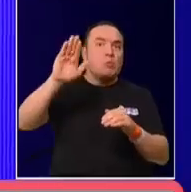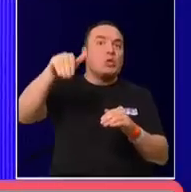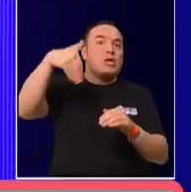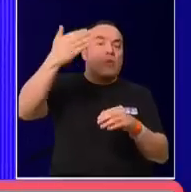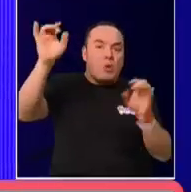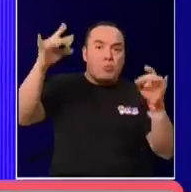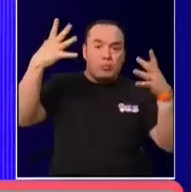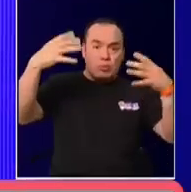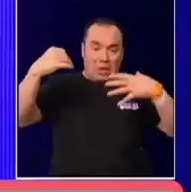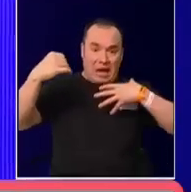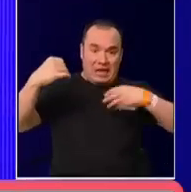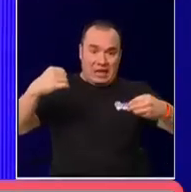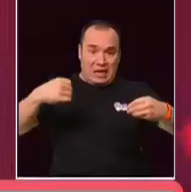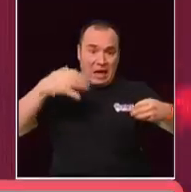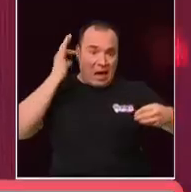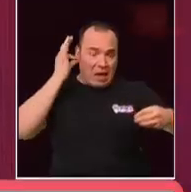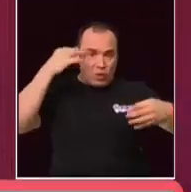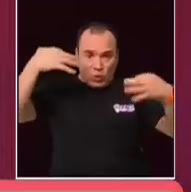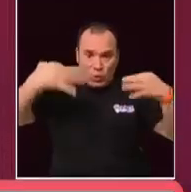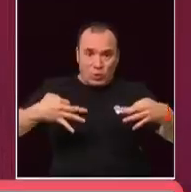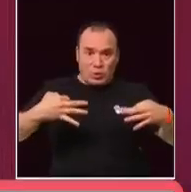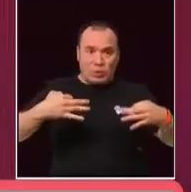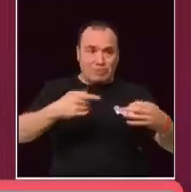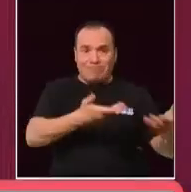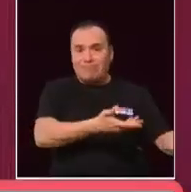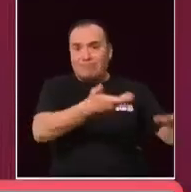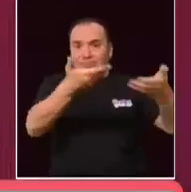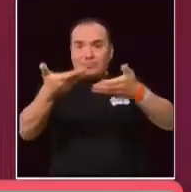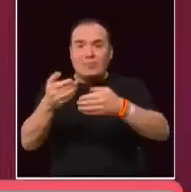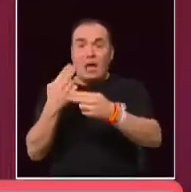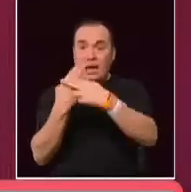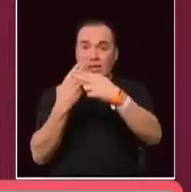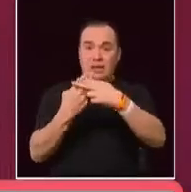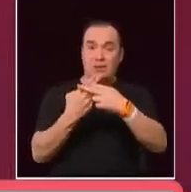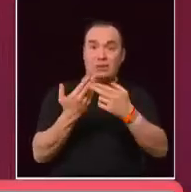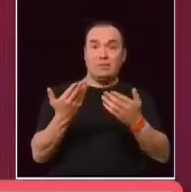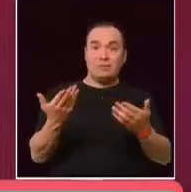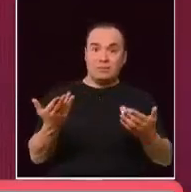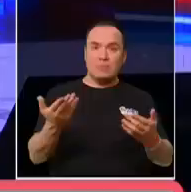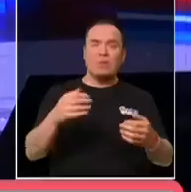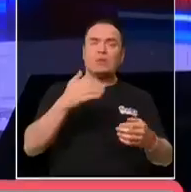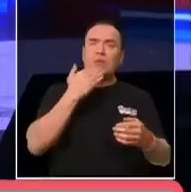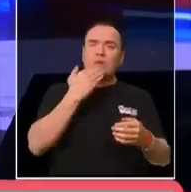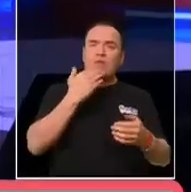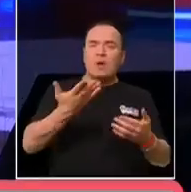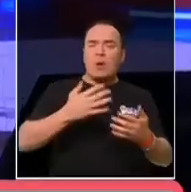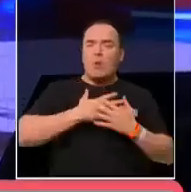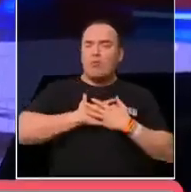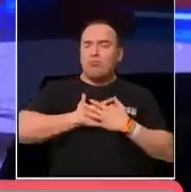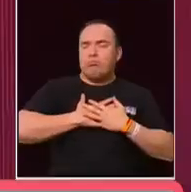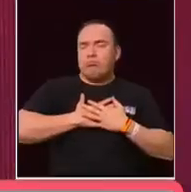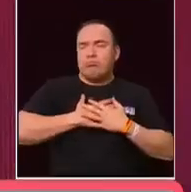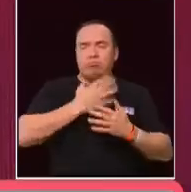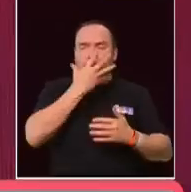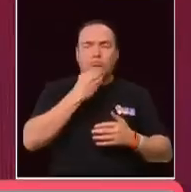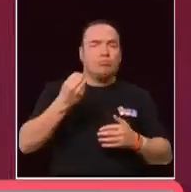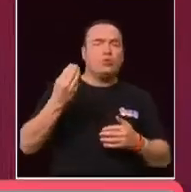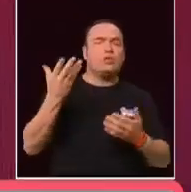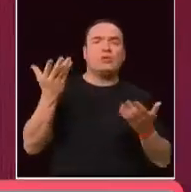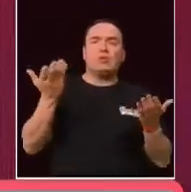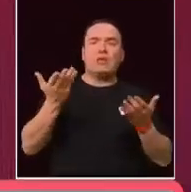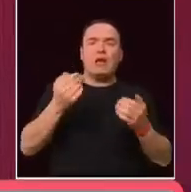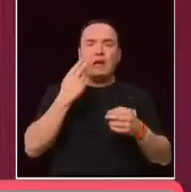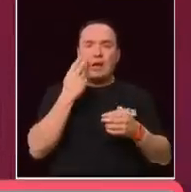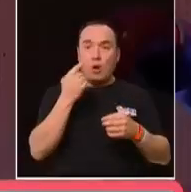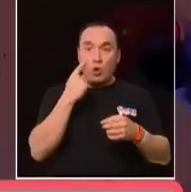una hija. Pero fue maravilloso conocer, no tan solo fuera como voluntarios, sino que dentro de la Teletón